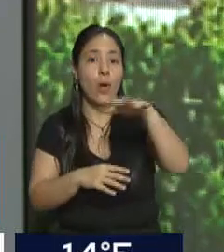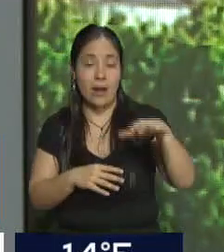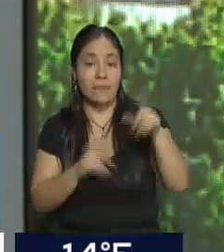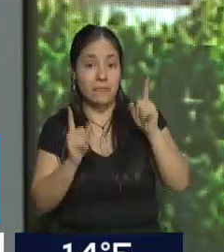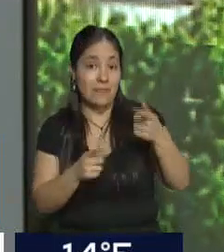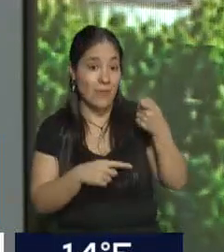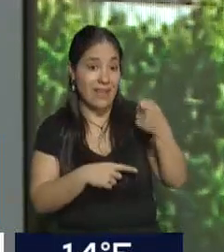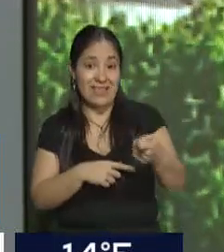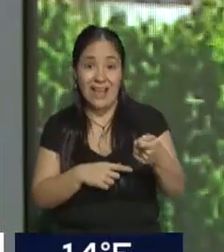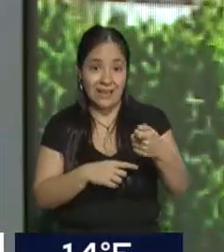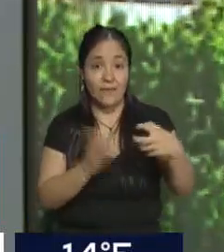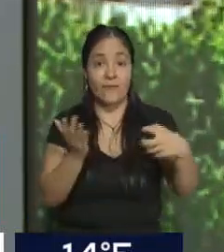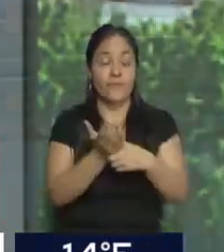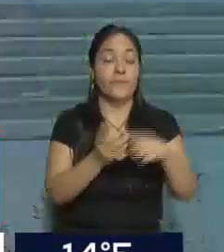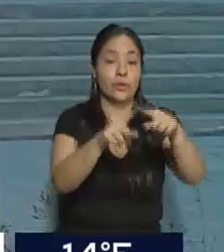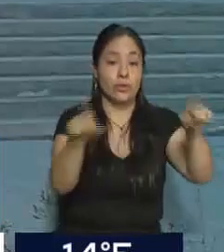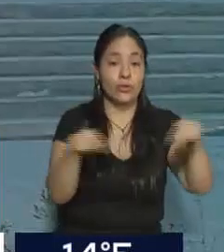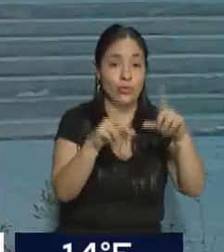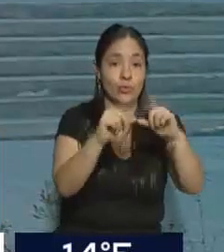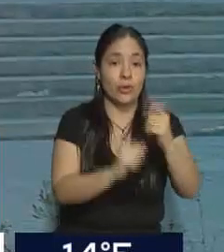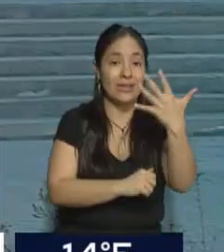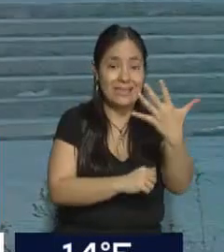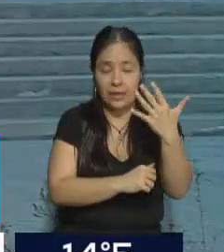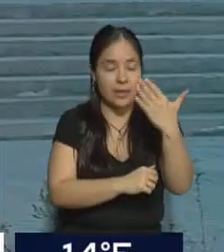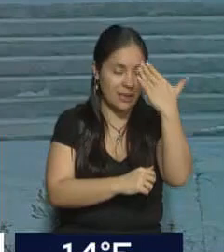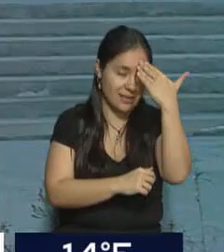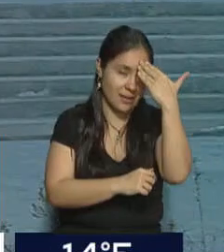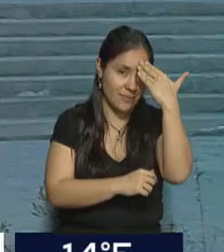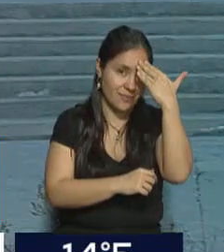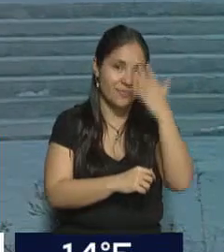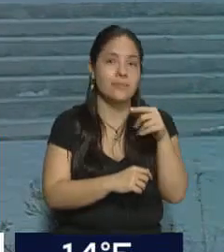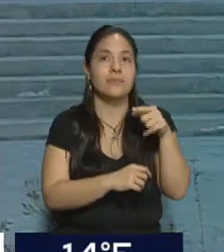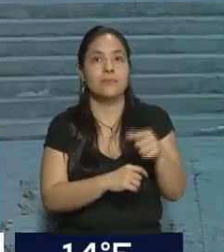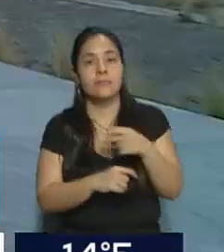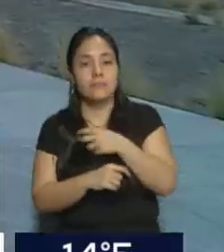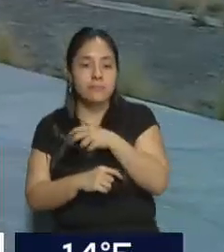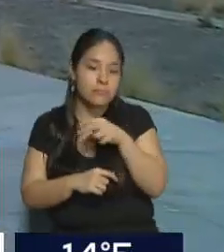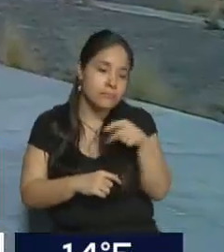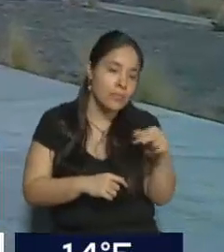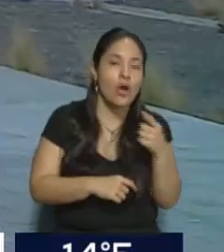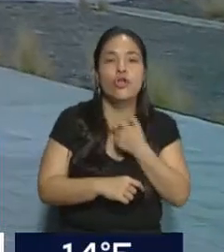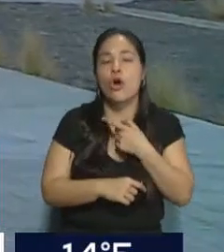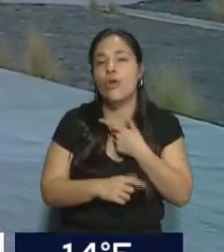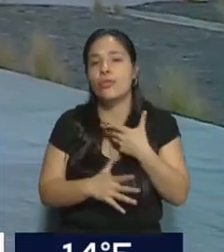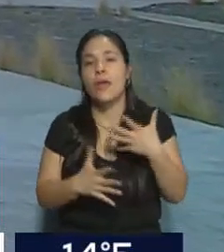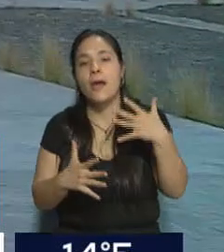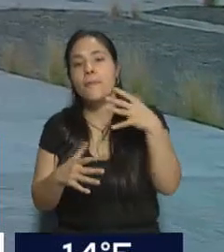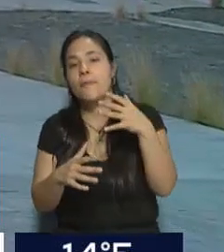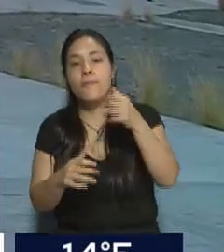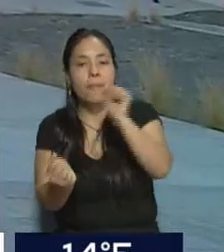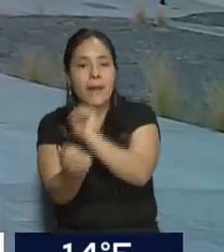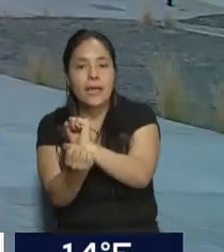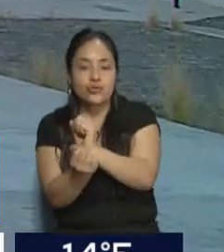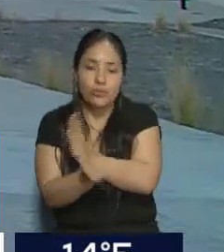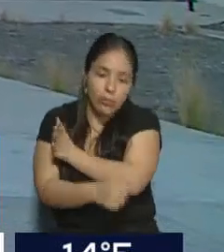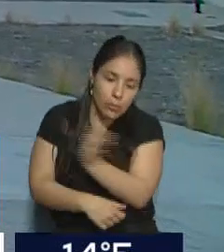intento de ataque es decir la sala número 15 y Desde allí empezaron a hacer el recorrido por donde es que trasladan a los presos Cómo es la sala por